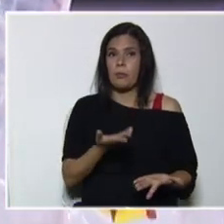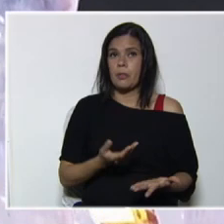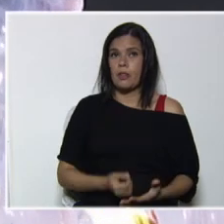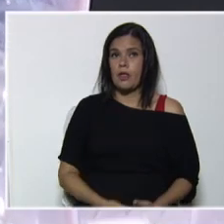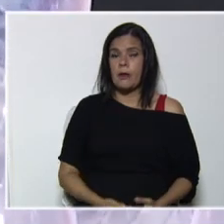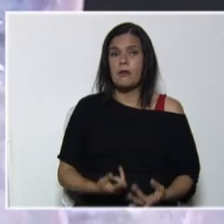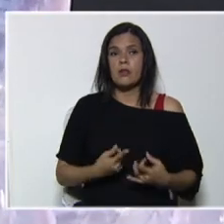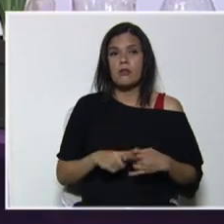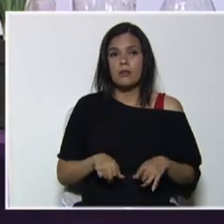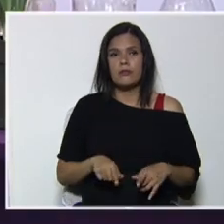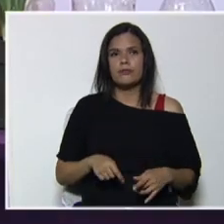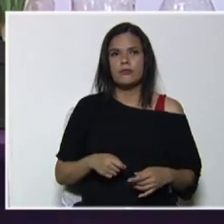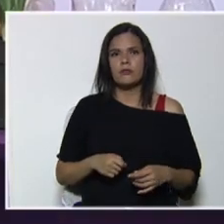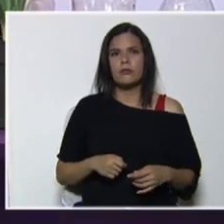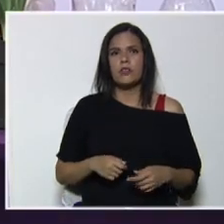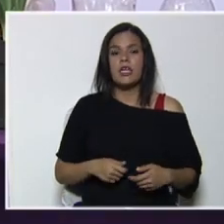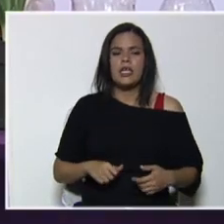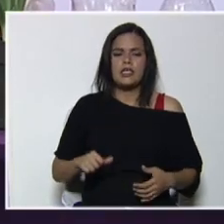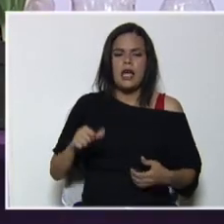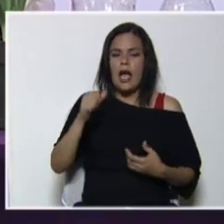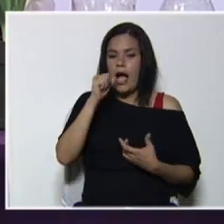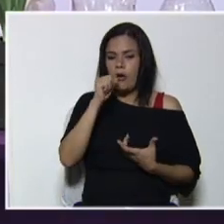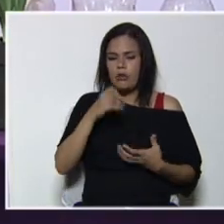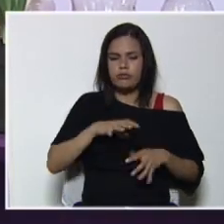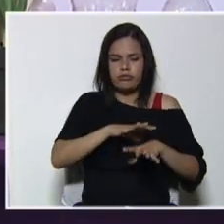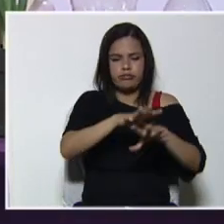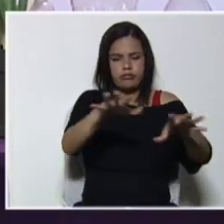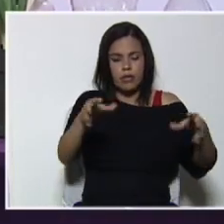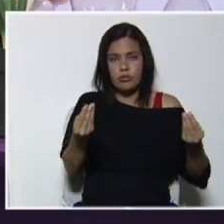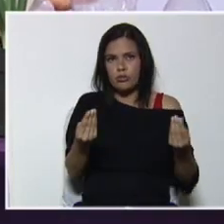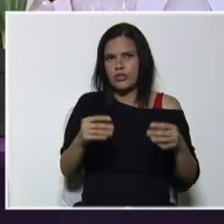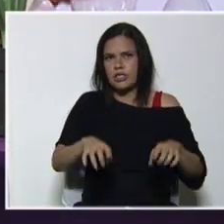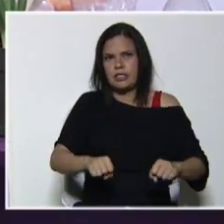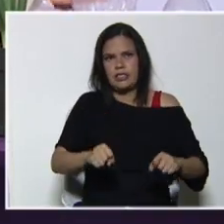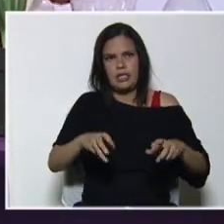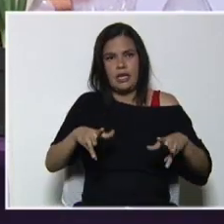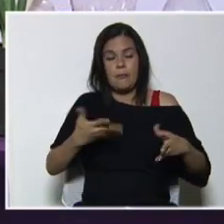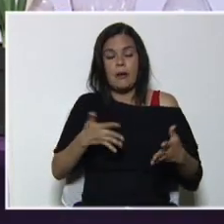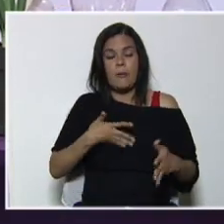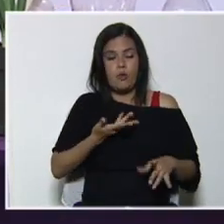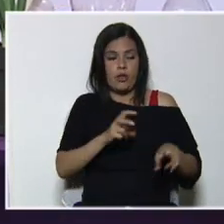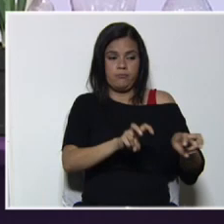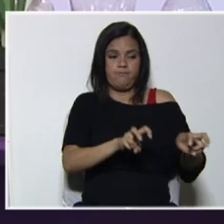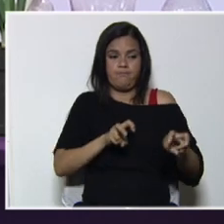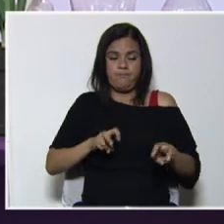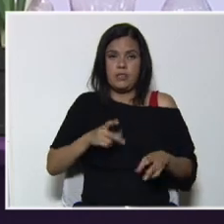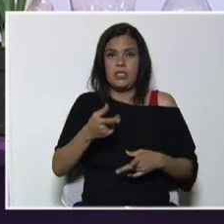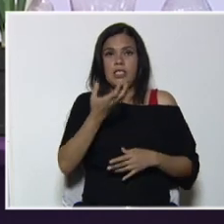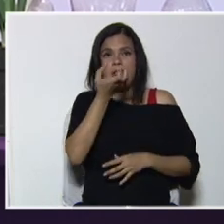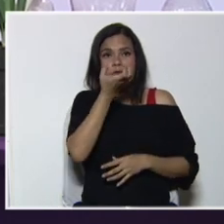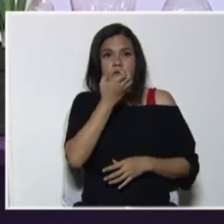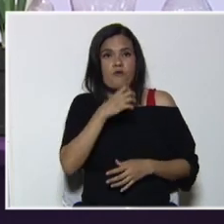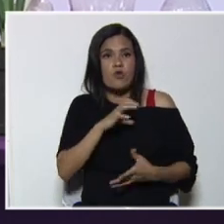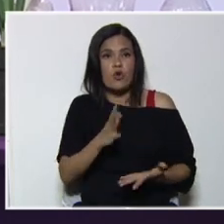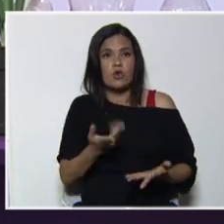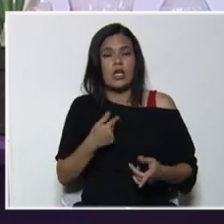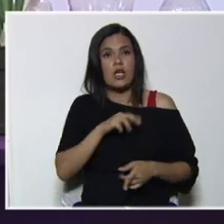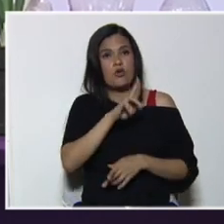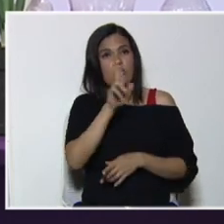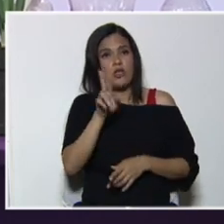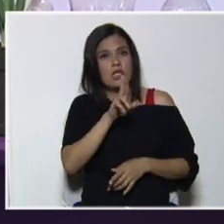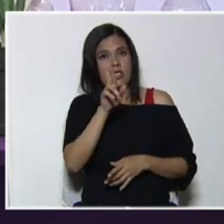por supuesto, regar grandes cantidades de terreno y para poder cosechar esas frutas o esas verduras que